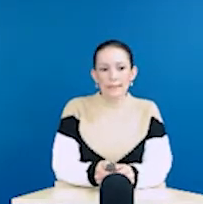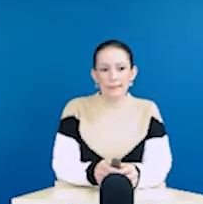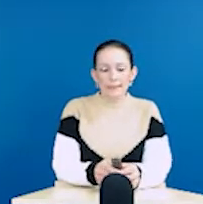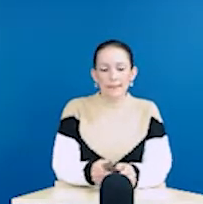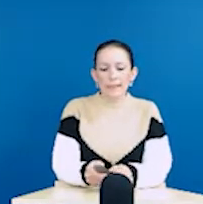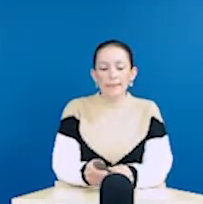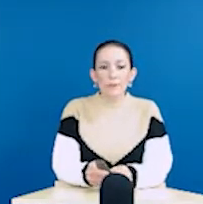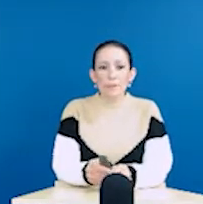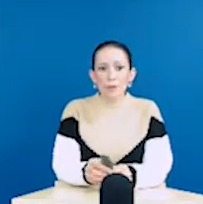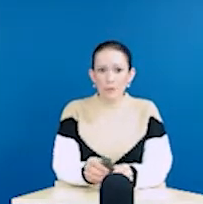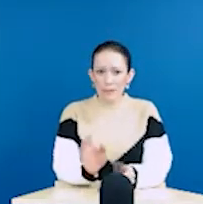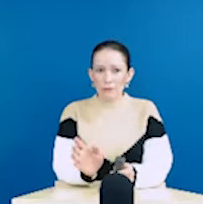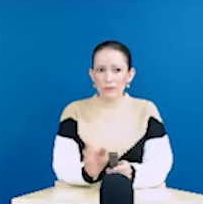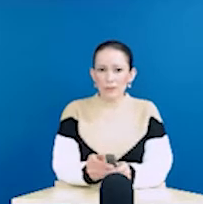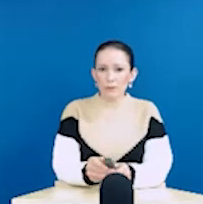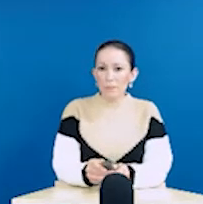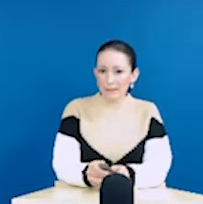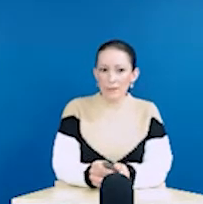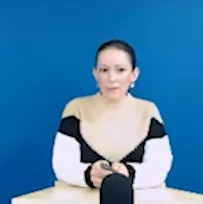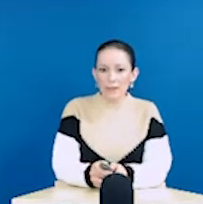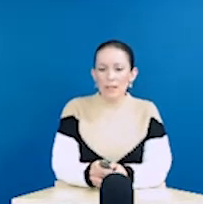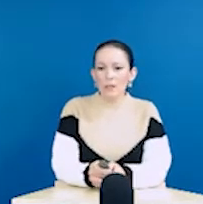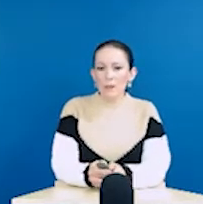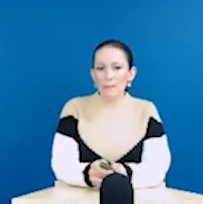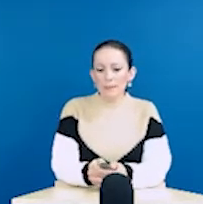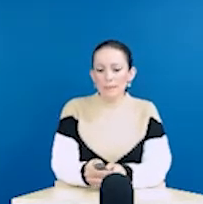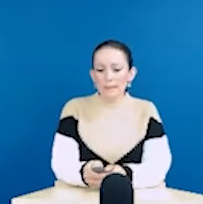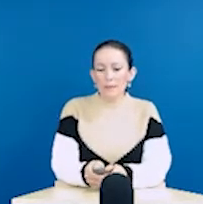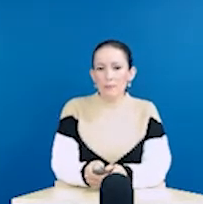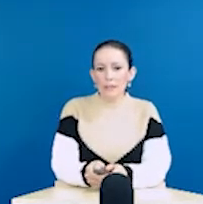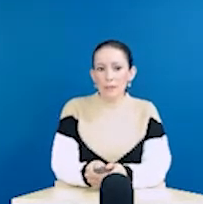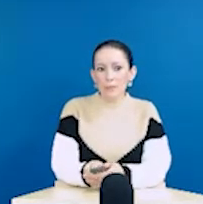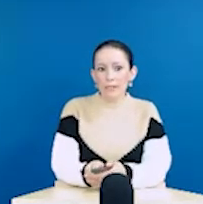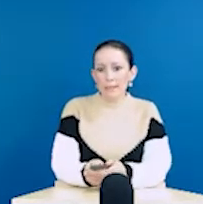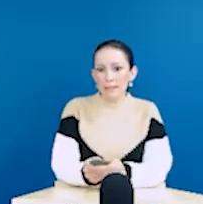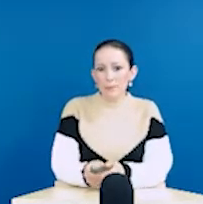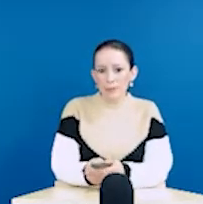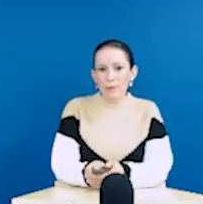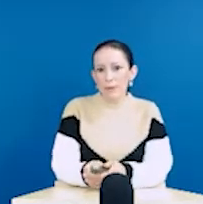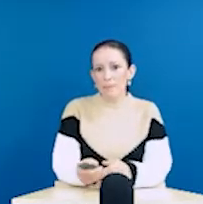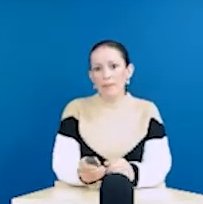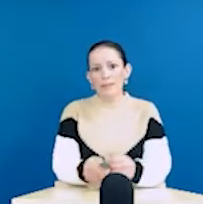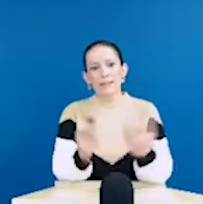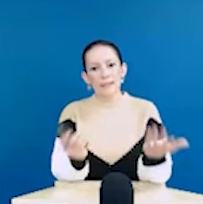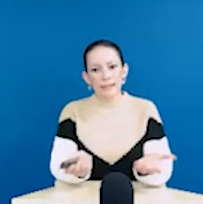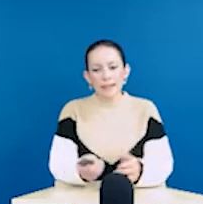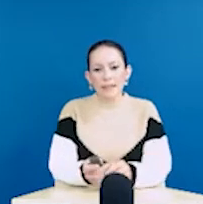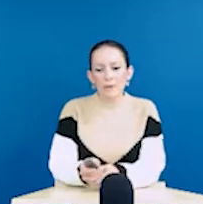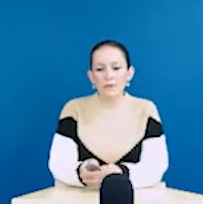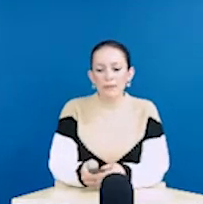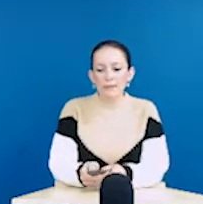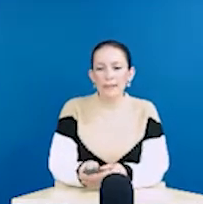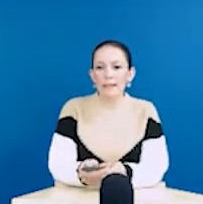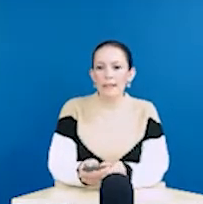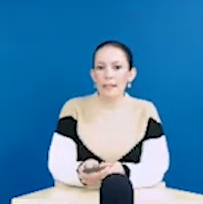combatir el cáncer. Esos son como los 3 conceptos básicos, lo que más estamos manejando en este momento para poder entender en